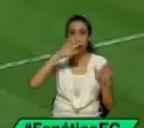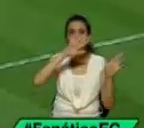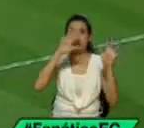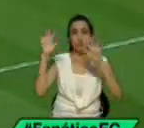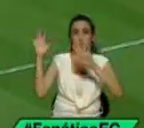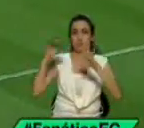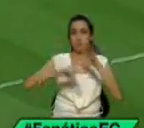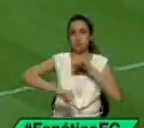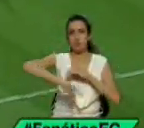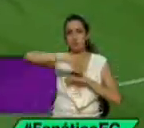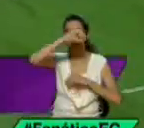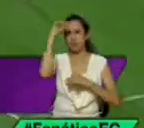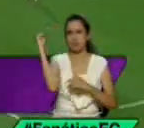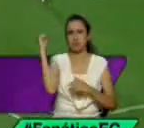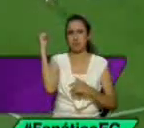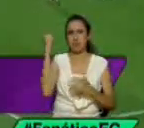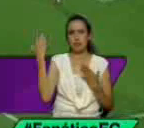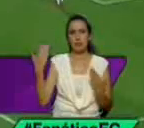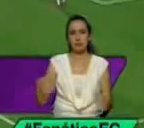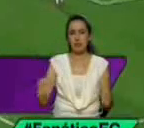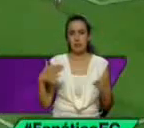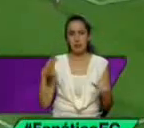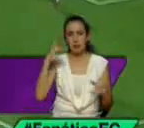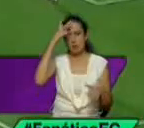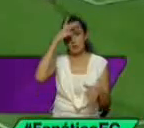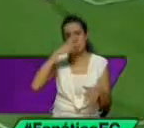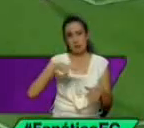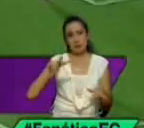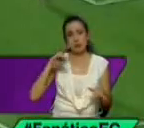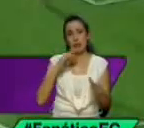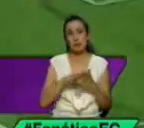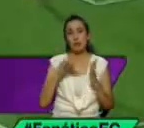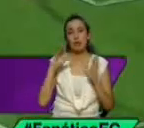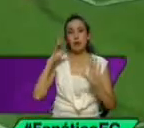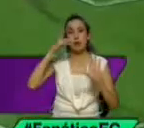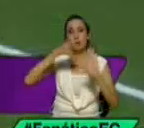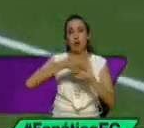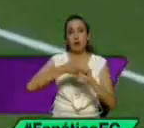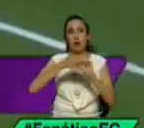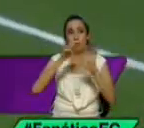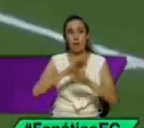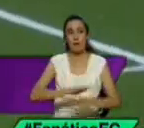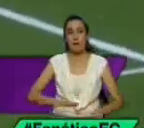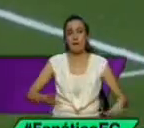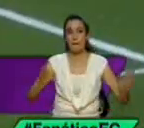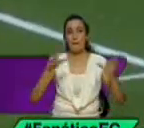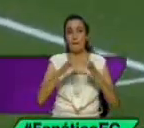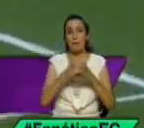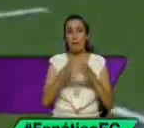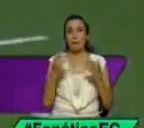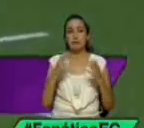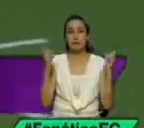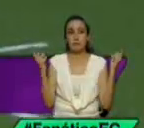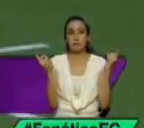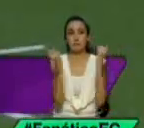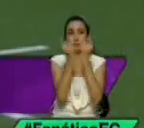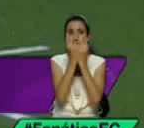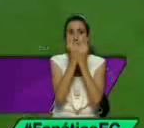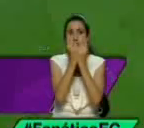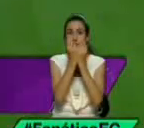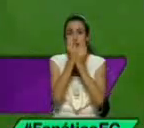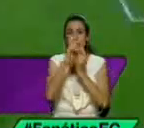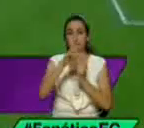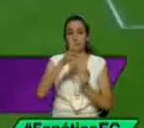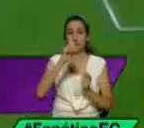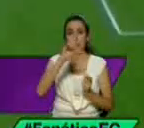presentación. Gran definición de Miller Bolaños en este torneo. Se hizo presente gracias a este gol y el enfrentamiento de los Xolos de Tijuana